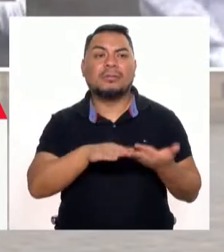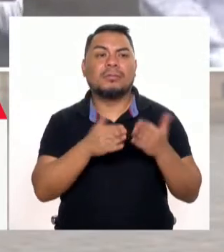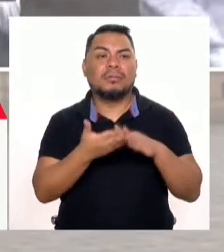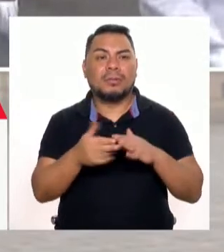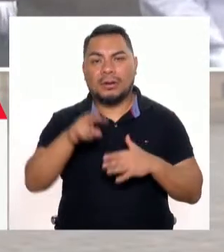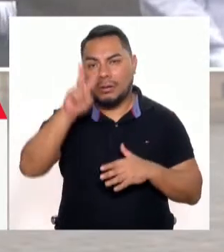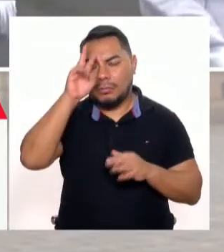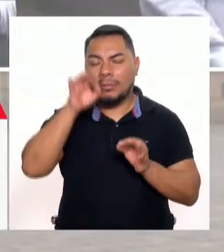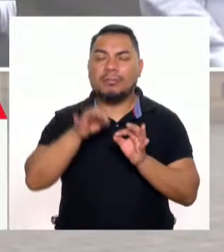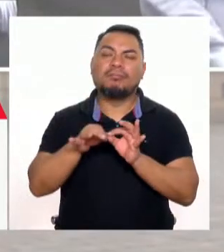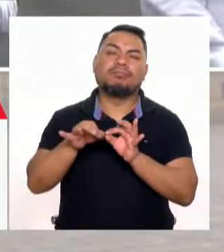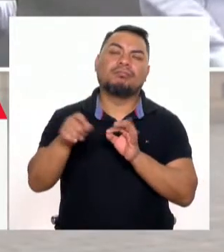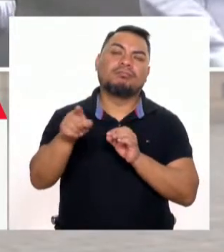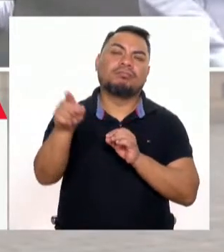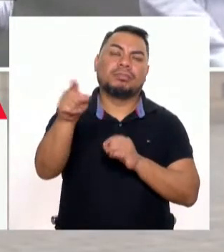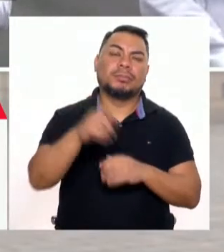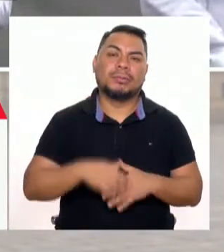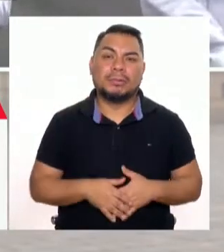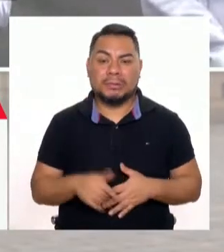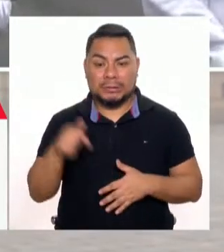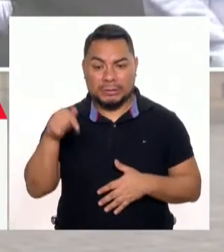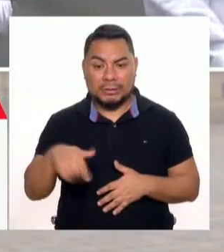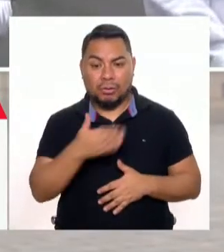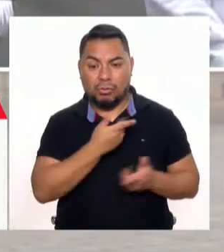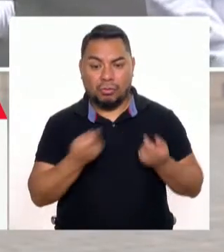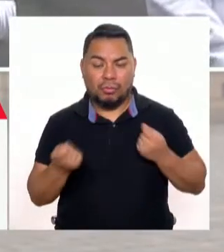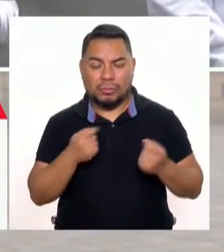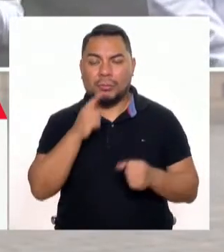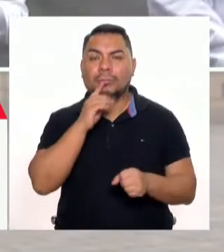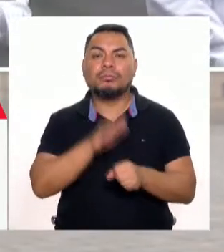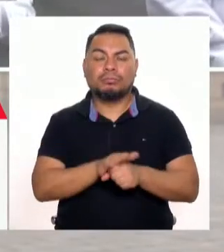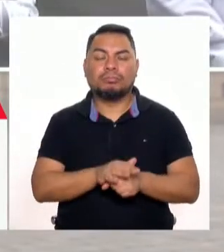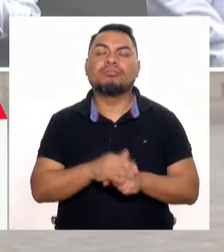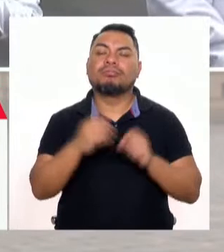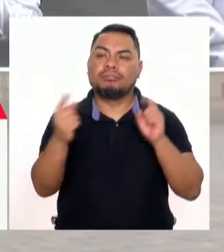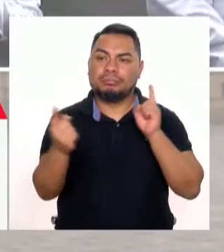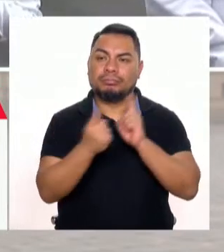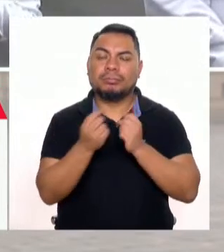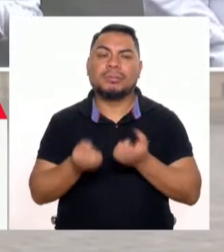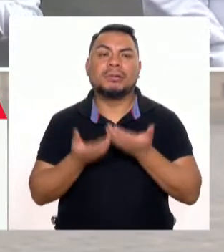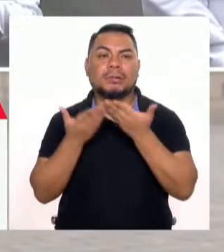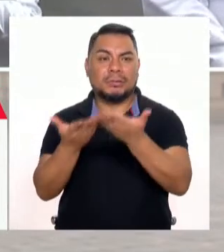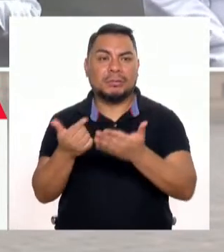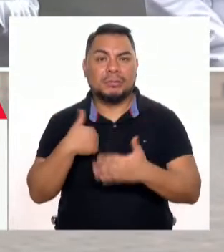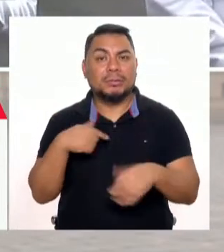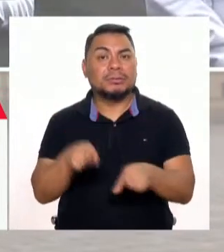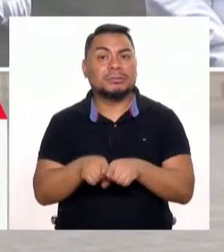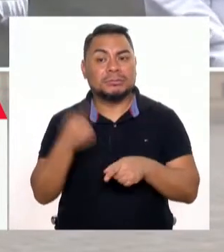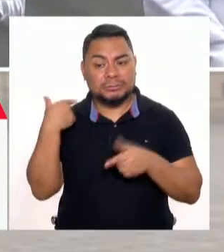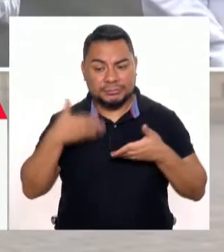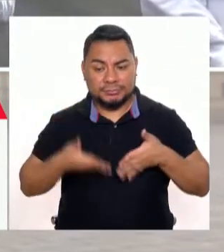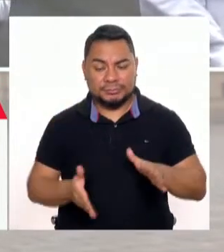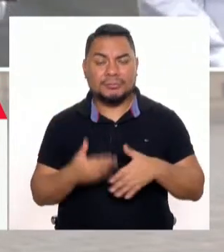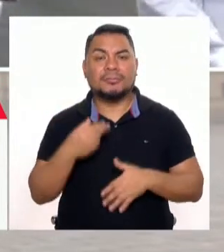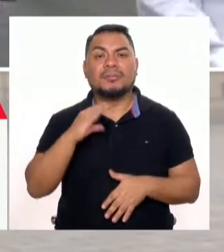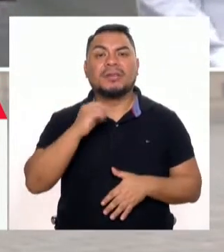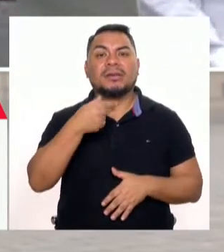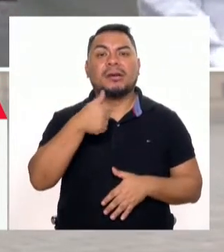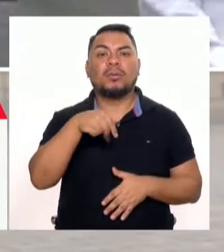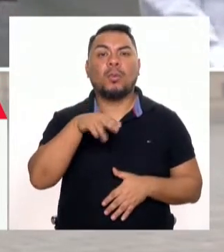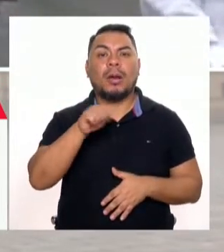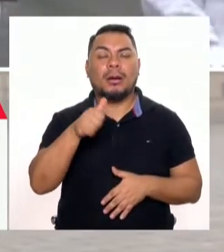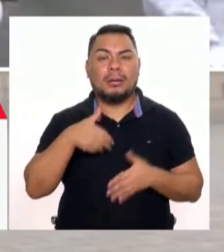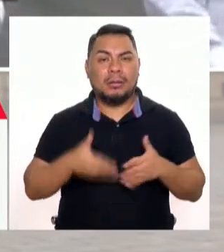del Perú profundo este gobierno está comprometido porque también vengo de Ahí vengo de chaluánca de